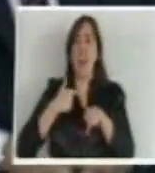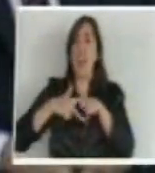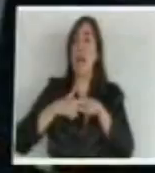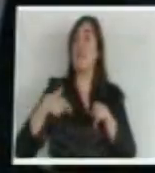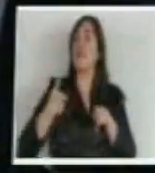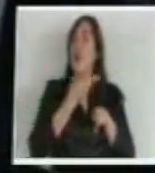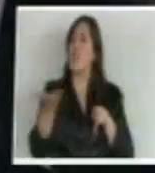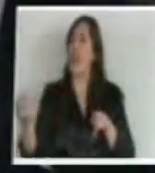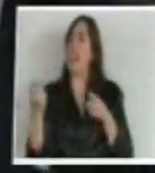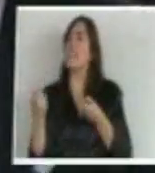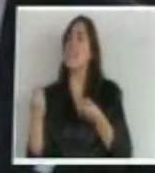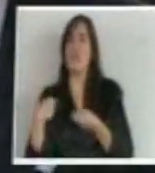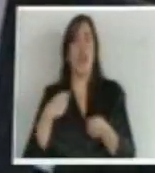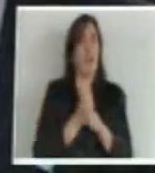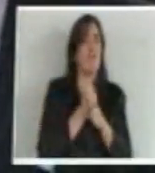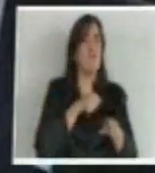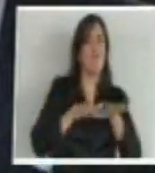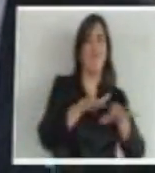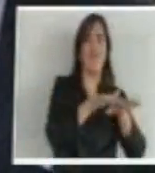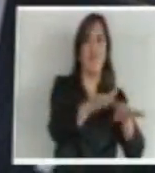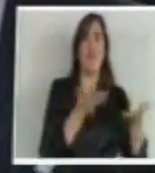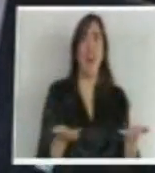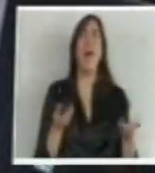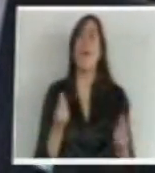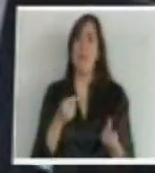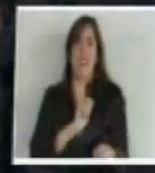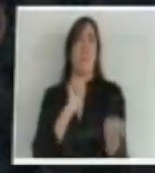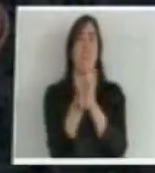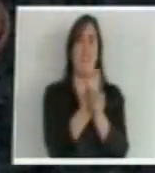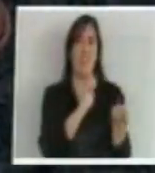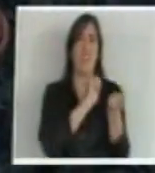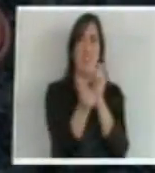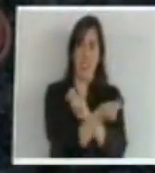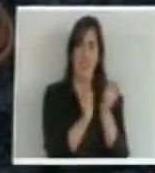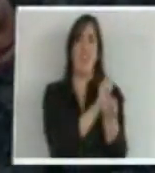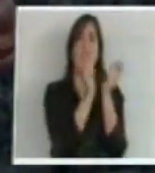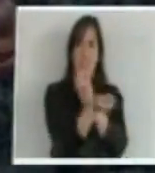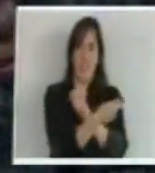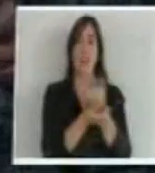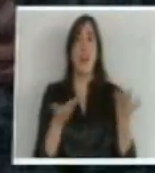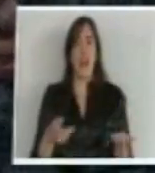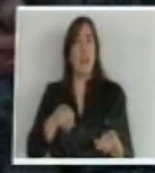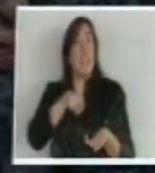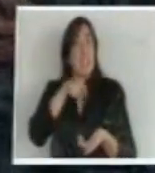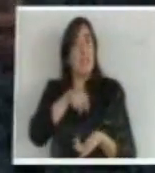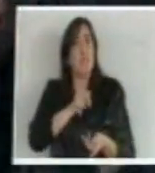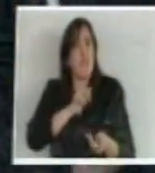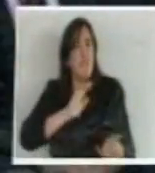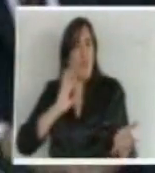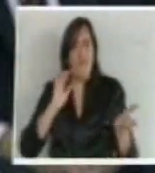sociedad argentina para que estos cambios, para que estas